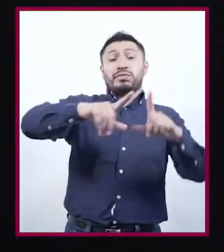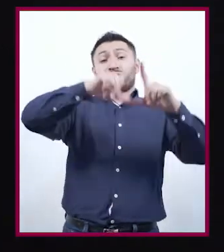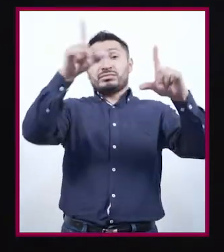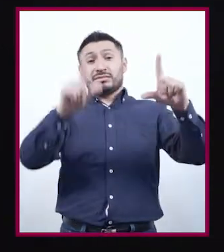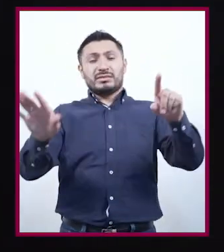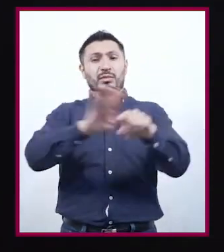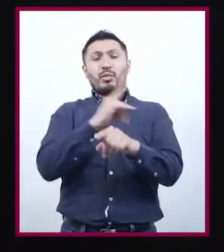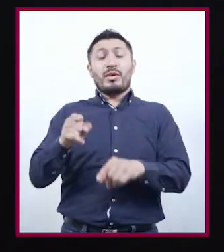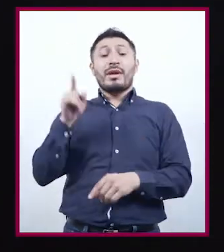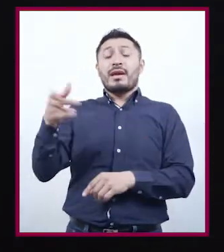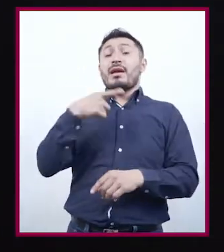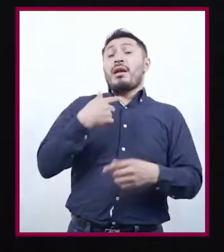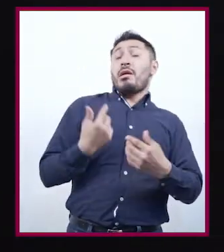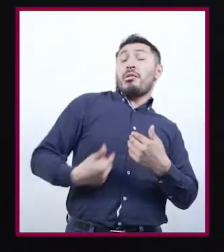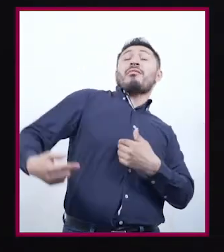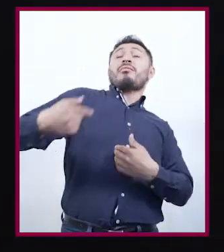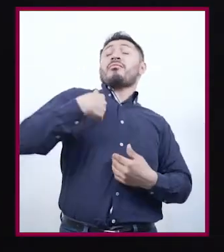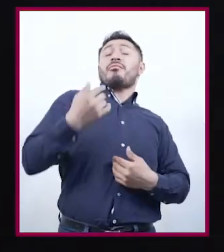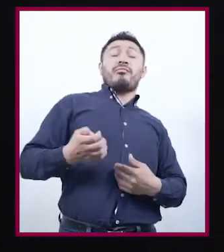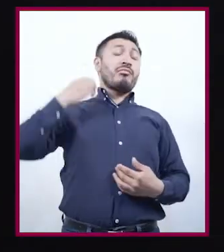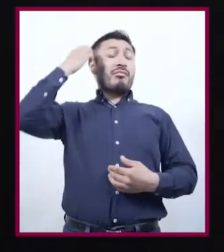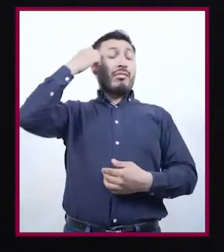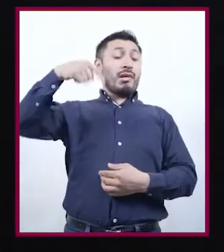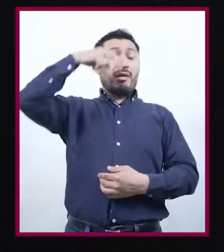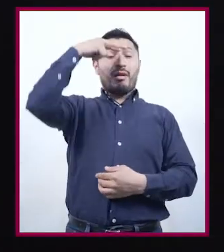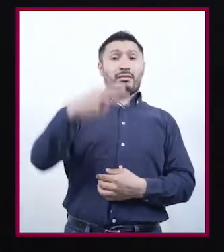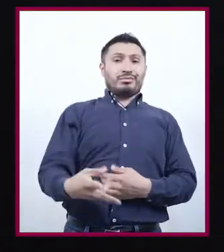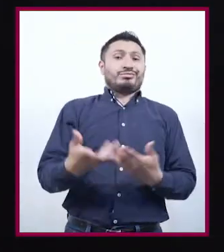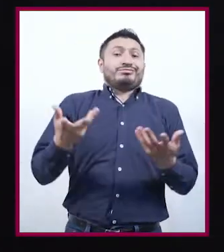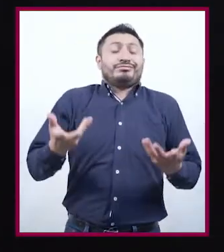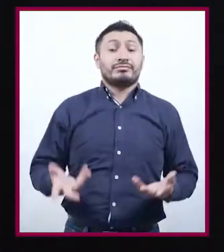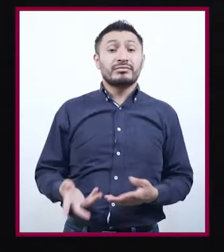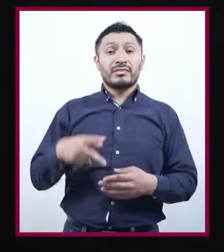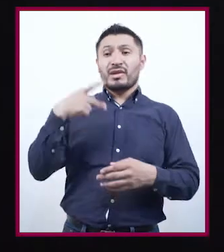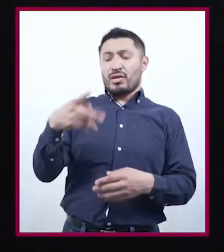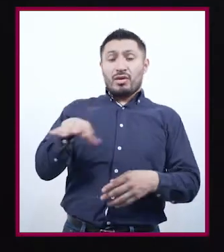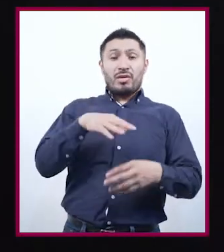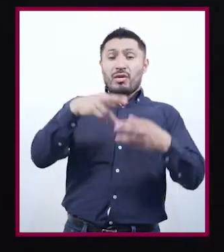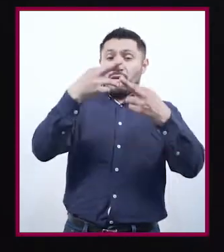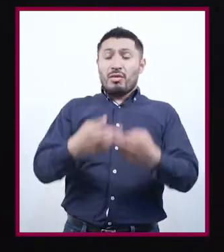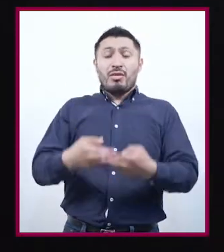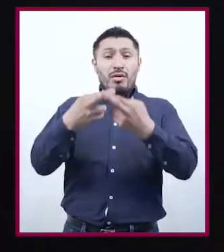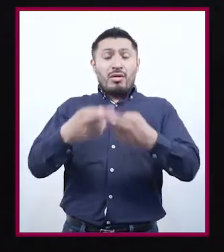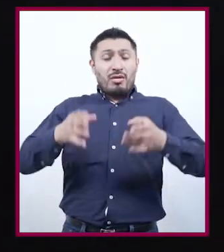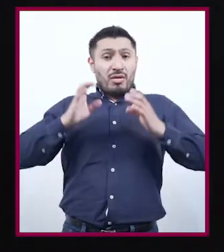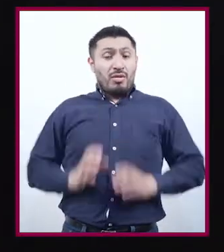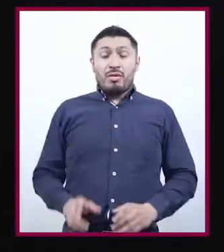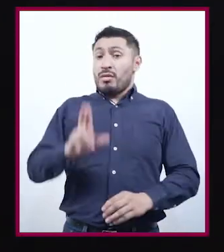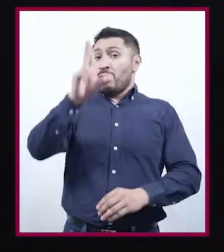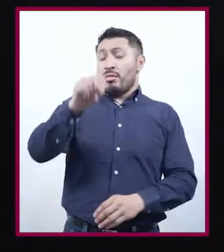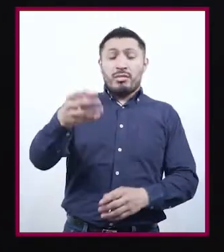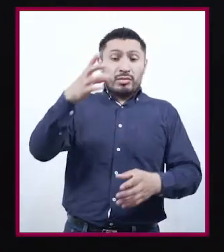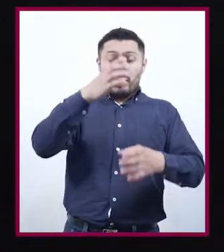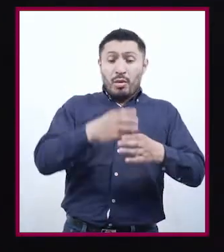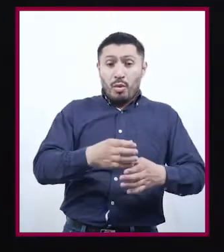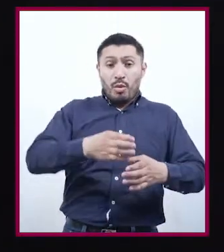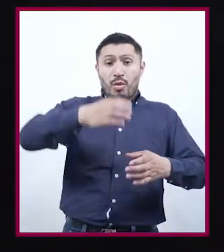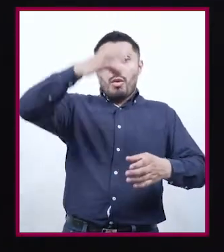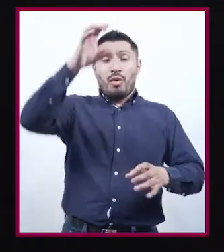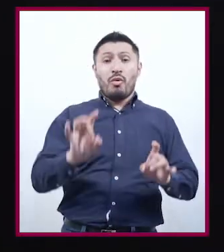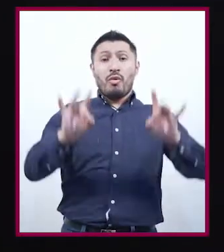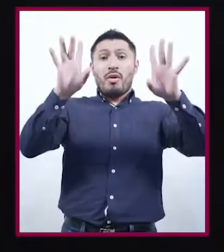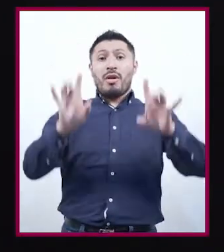a la patria, debido a que se autonombró emperador de México, a tal grado que sus restos mortales no reposan en la